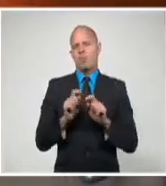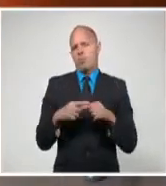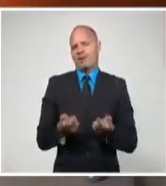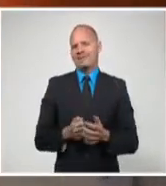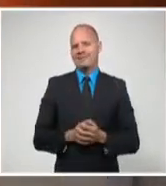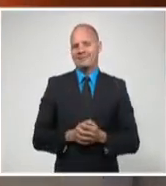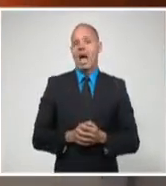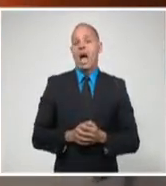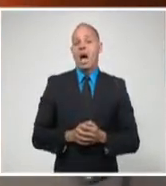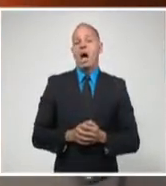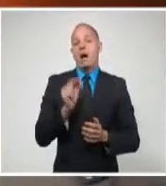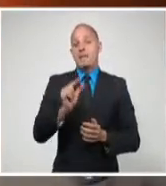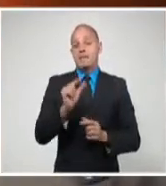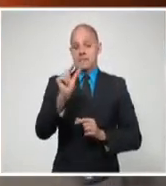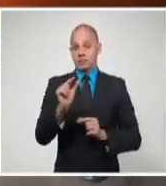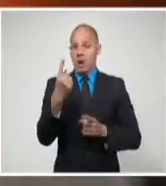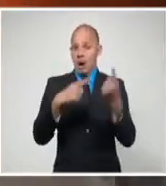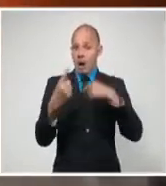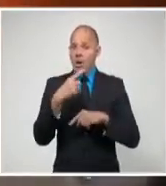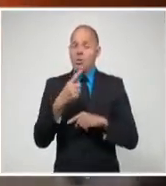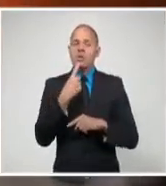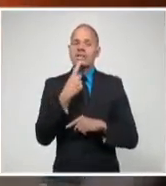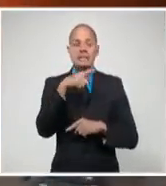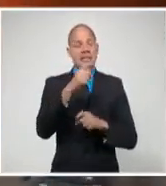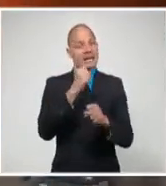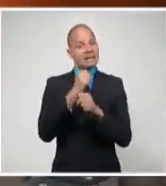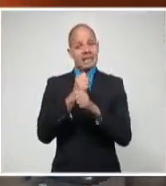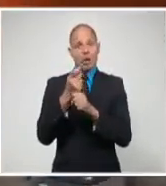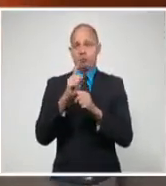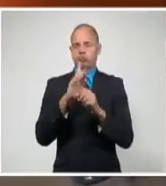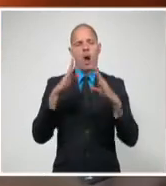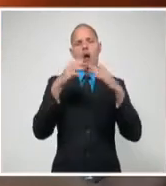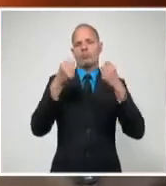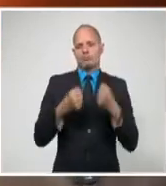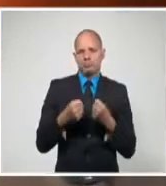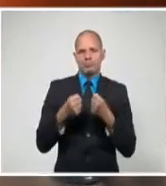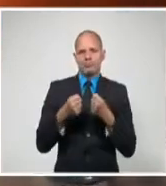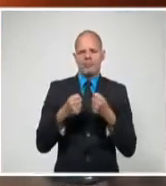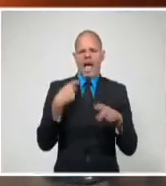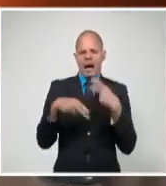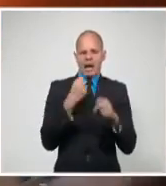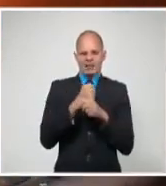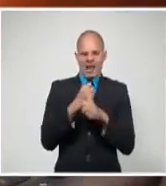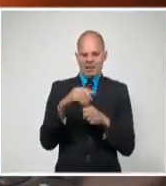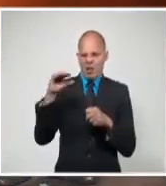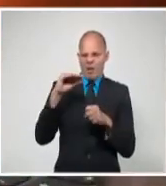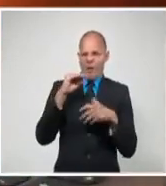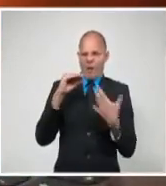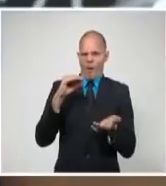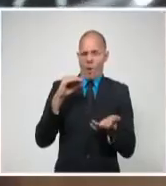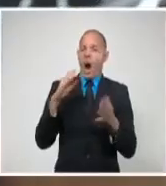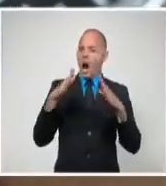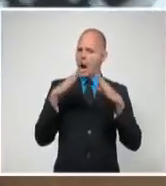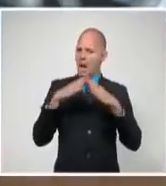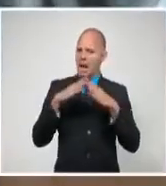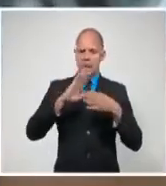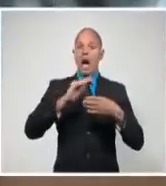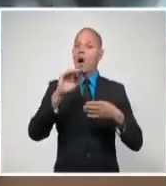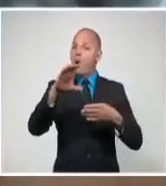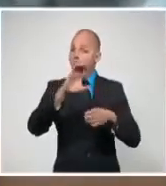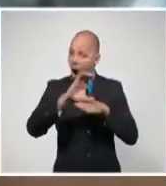alejados de su rutina laboral. Para otros, adaptarse a nuevas dinámicas de trabajo. Se pasa de hablar